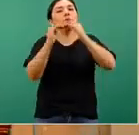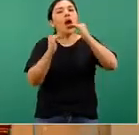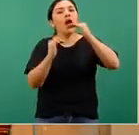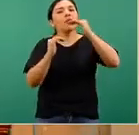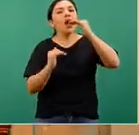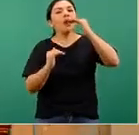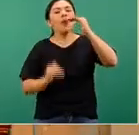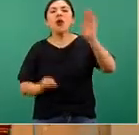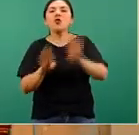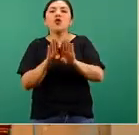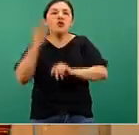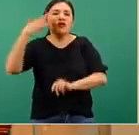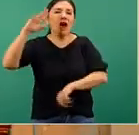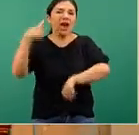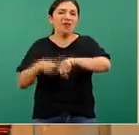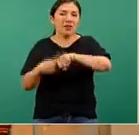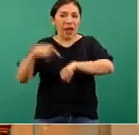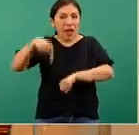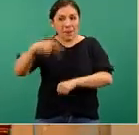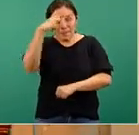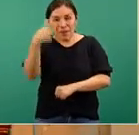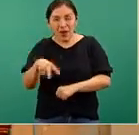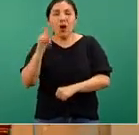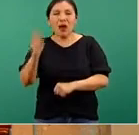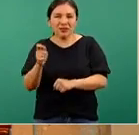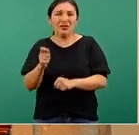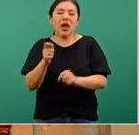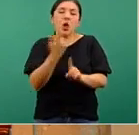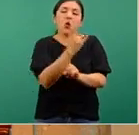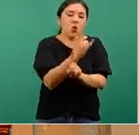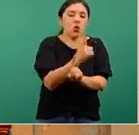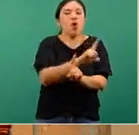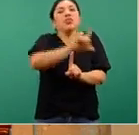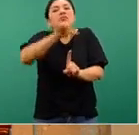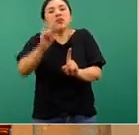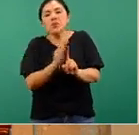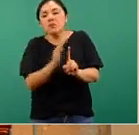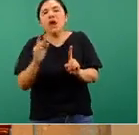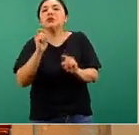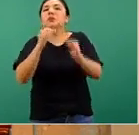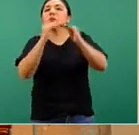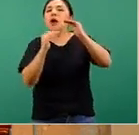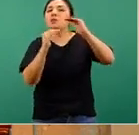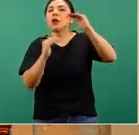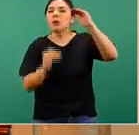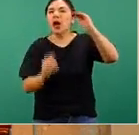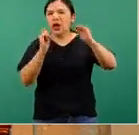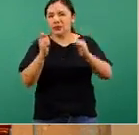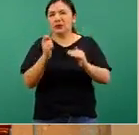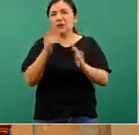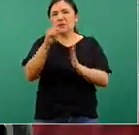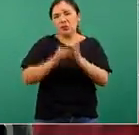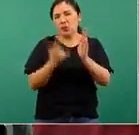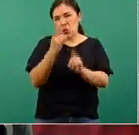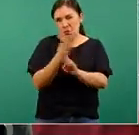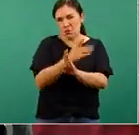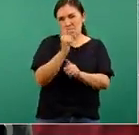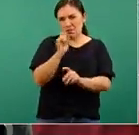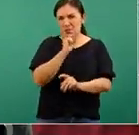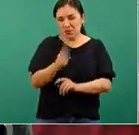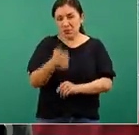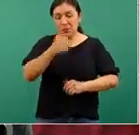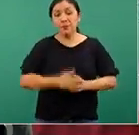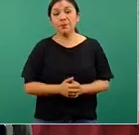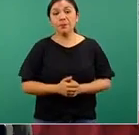tuvimos de la epidemia en México, posteriores obviamente al primer incremento o primera ola del mes de julio. Que